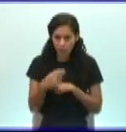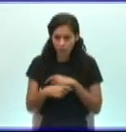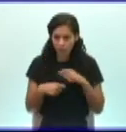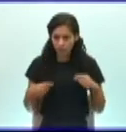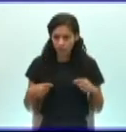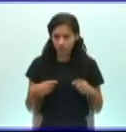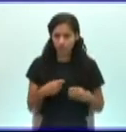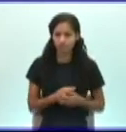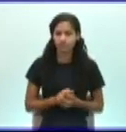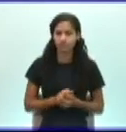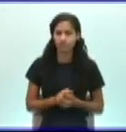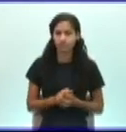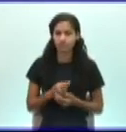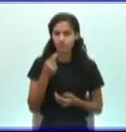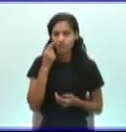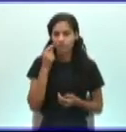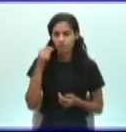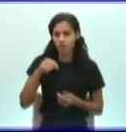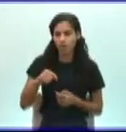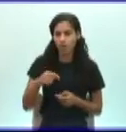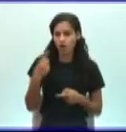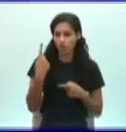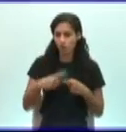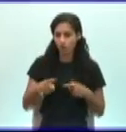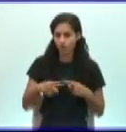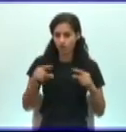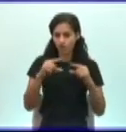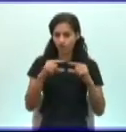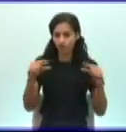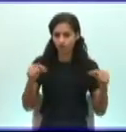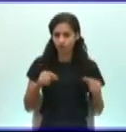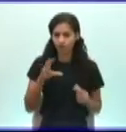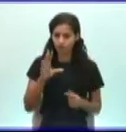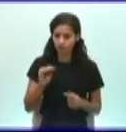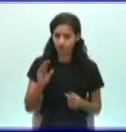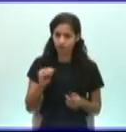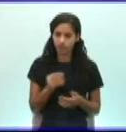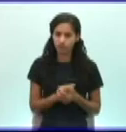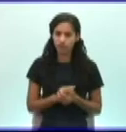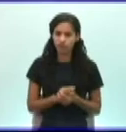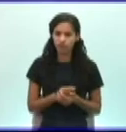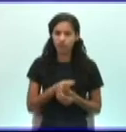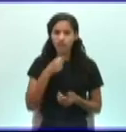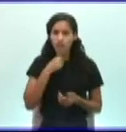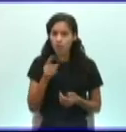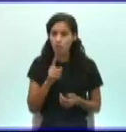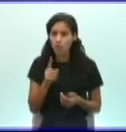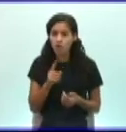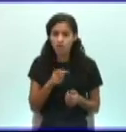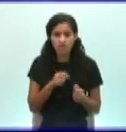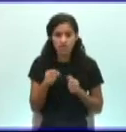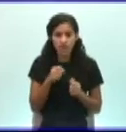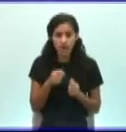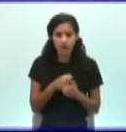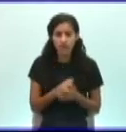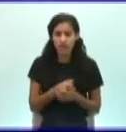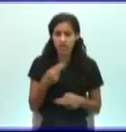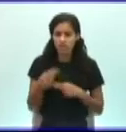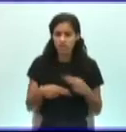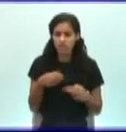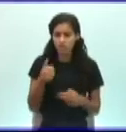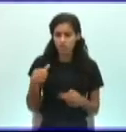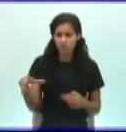pañoletas? Veamos ahora la otra oración que dice así. No riñen y tratan bien a